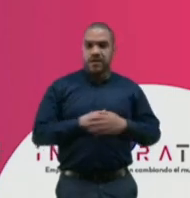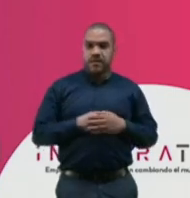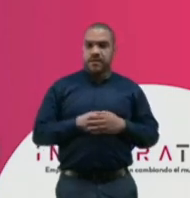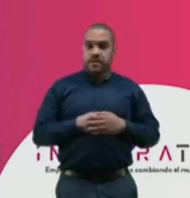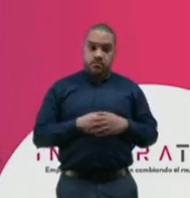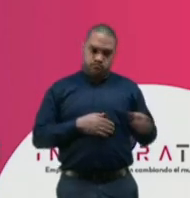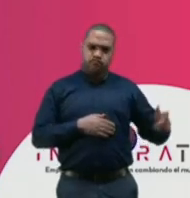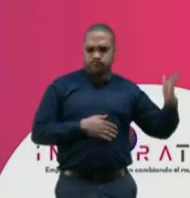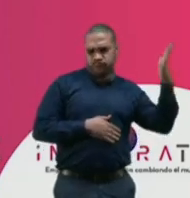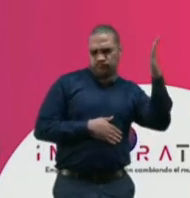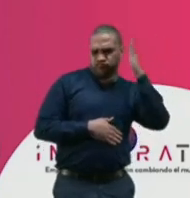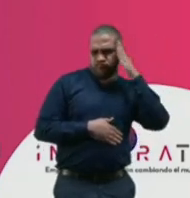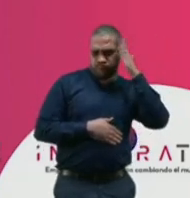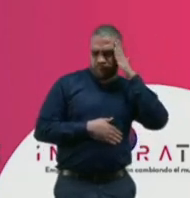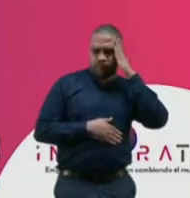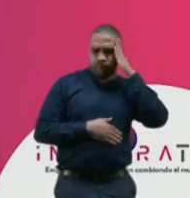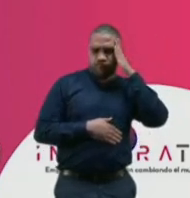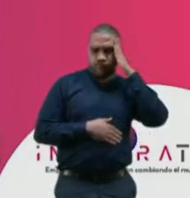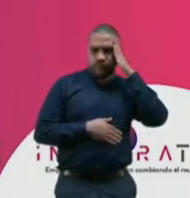sepas